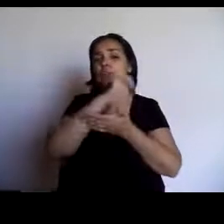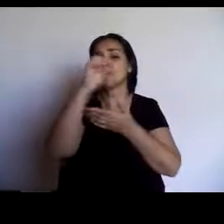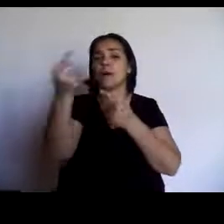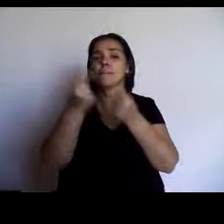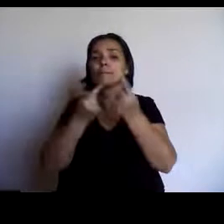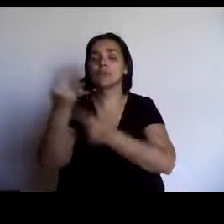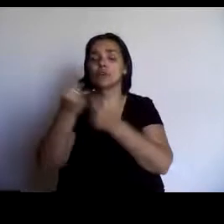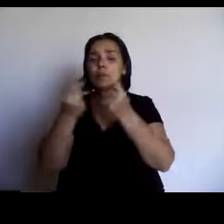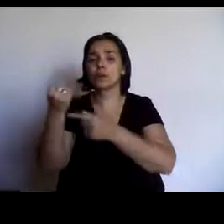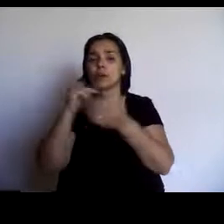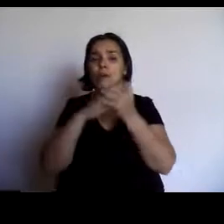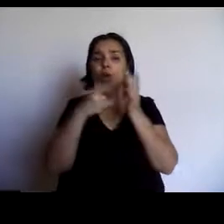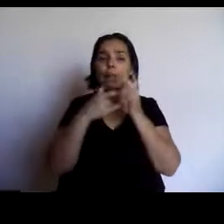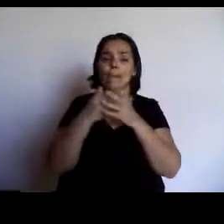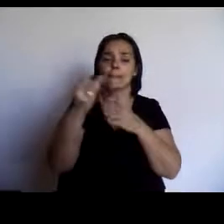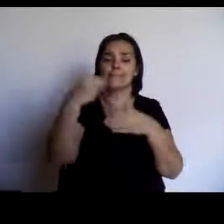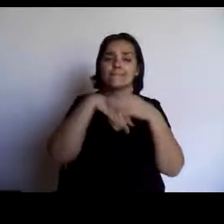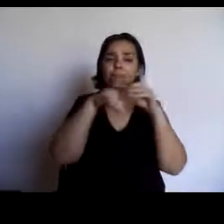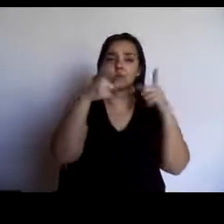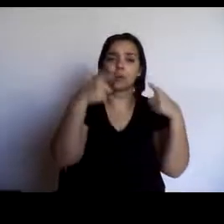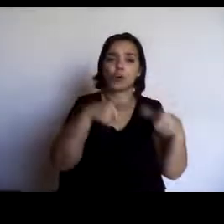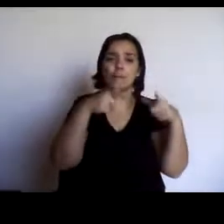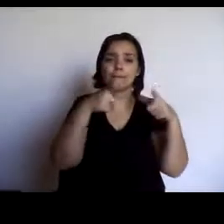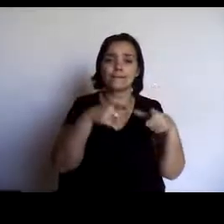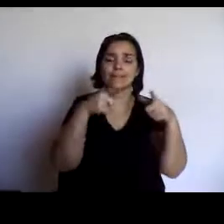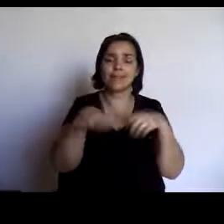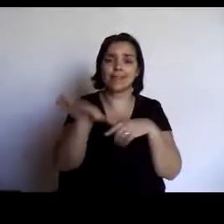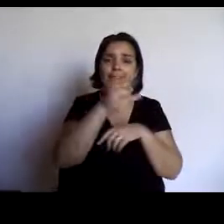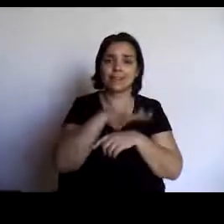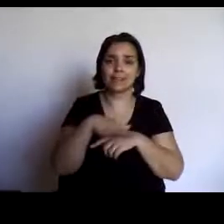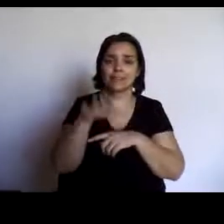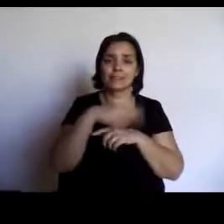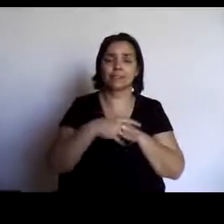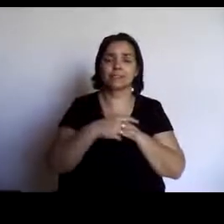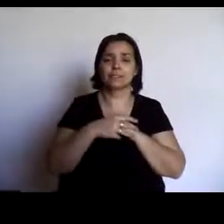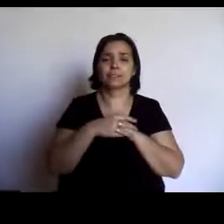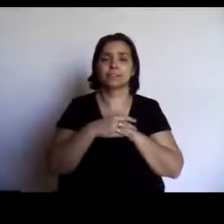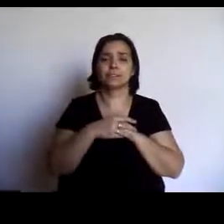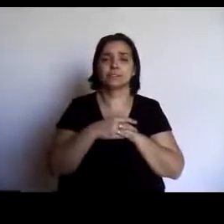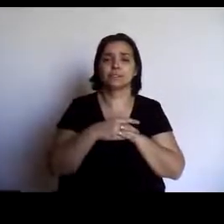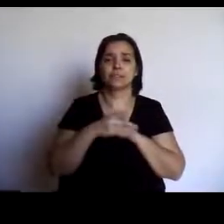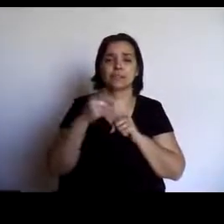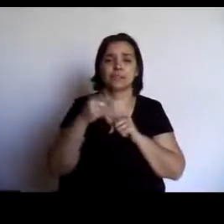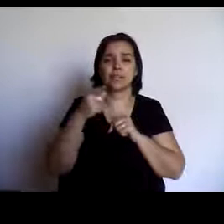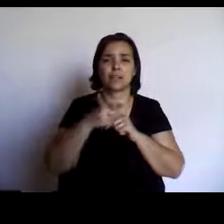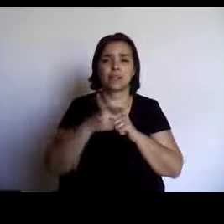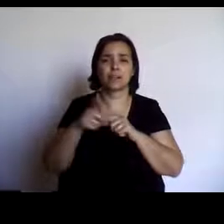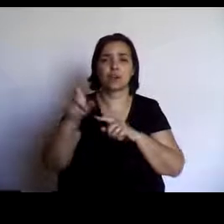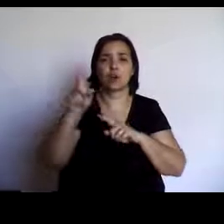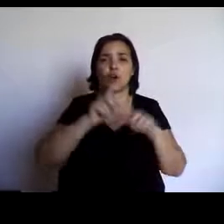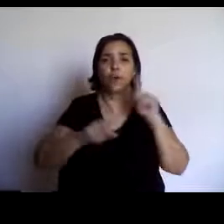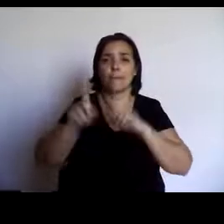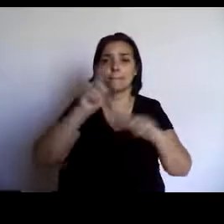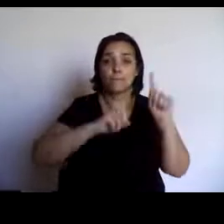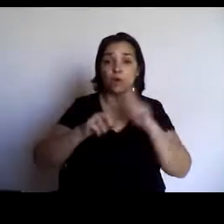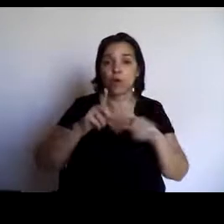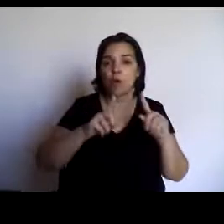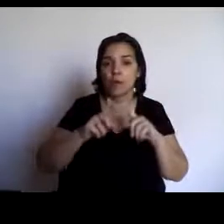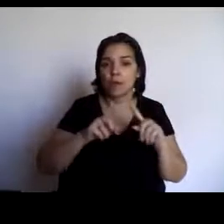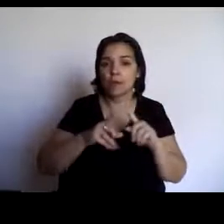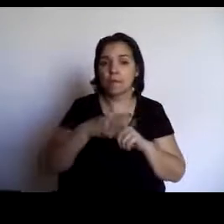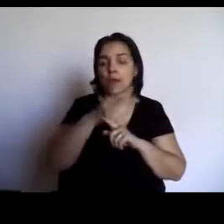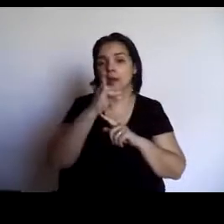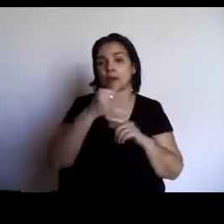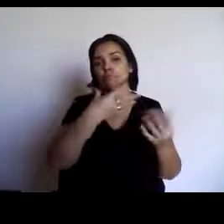de proyectos en el ámbito local y de la dificultad que tienen muchos de nuestros municipios,